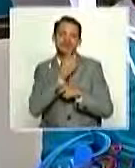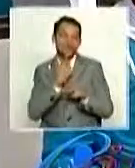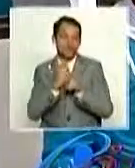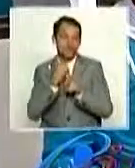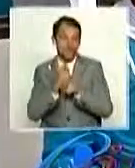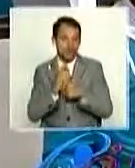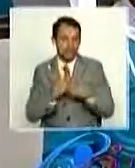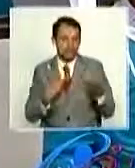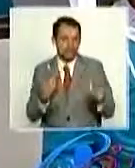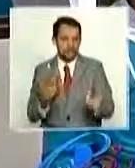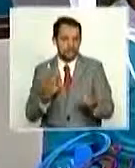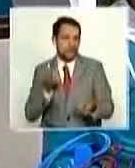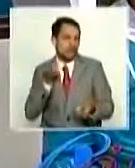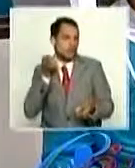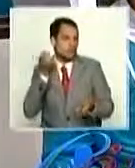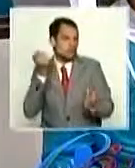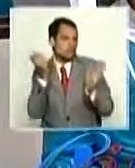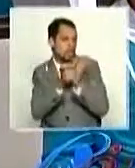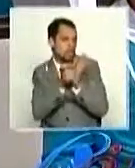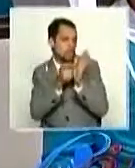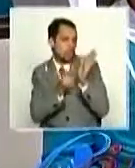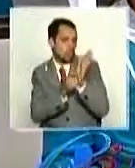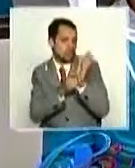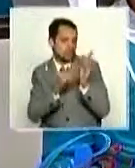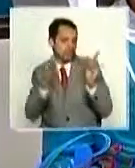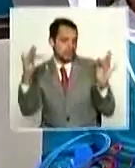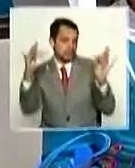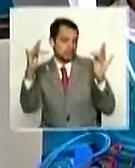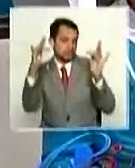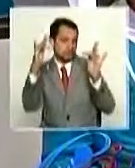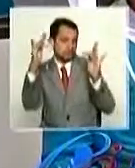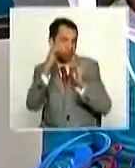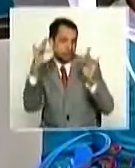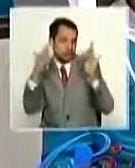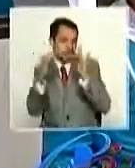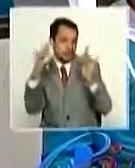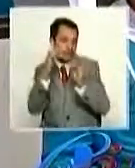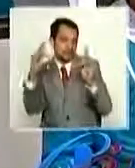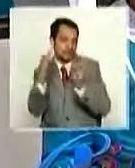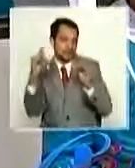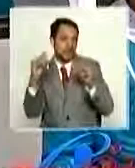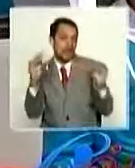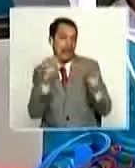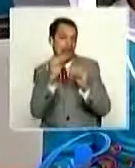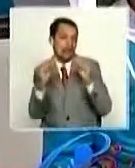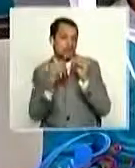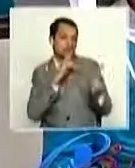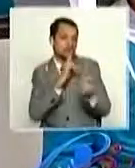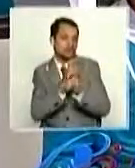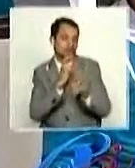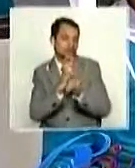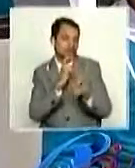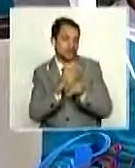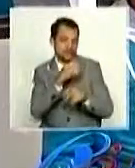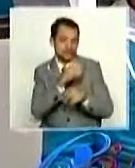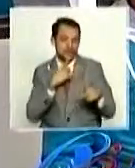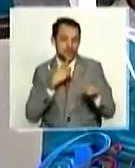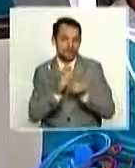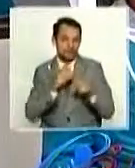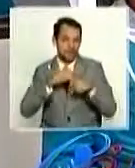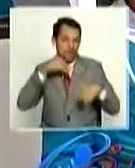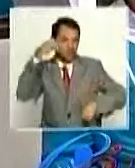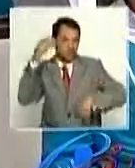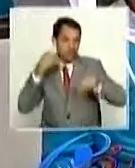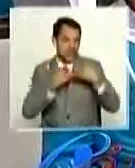quedan puntos donde hay interferencias energéticas en algunas veces cuando se sacan